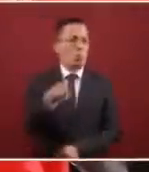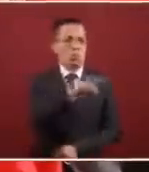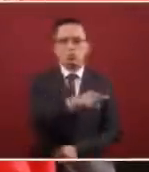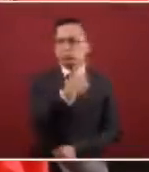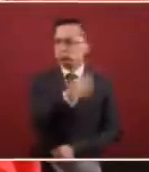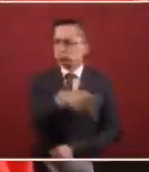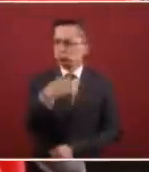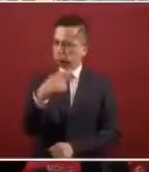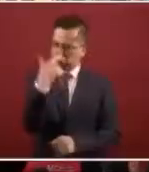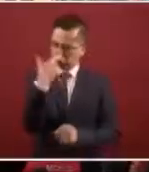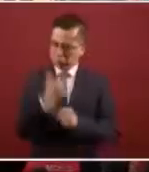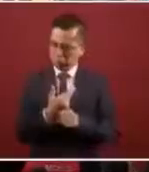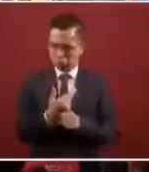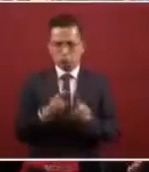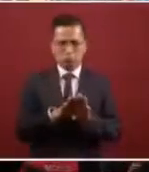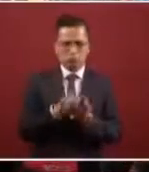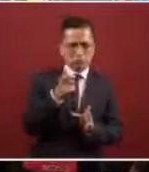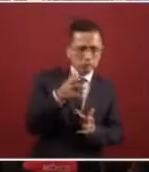administren.